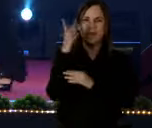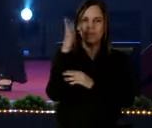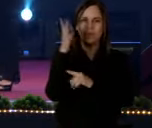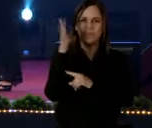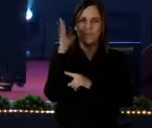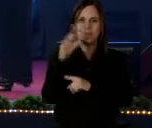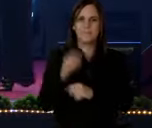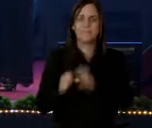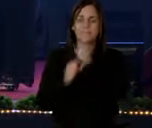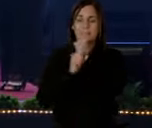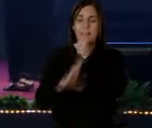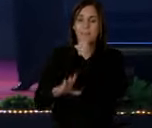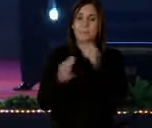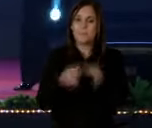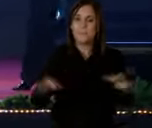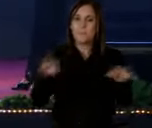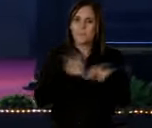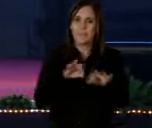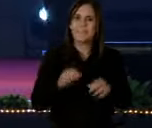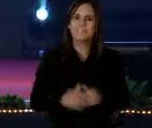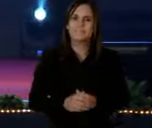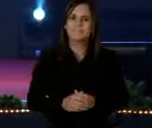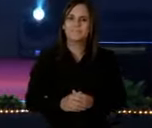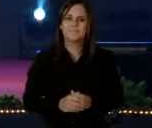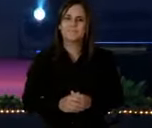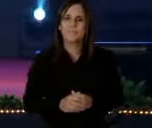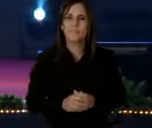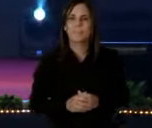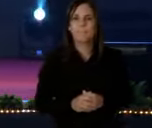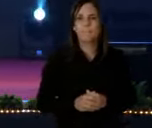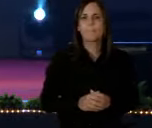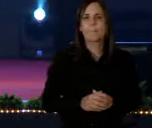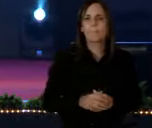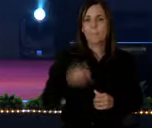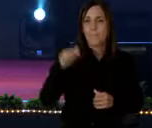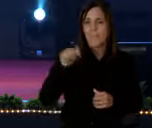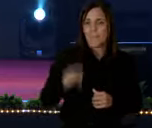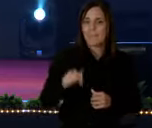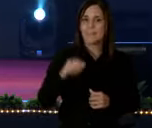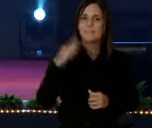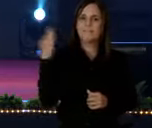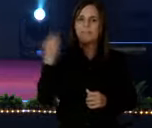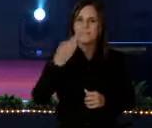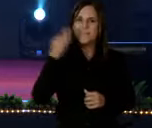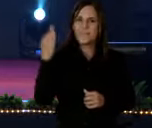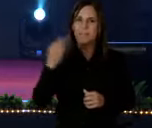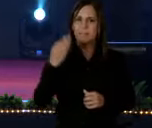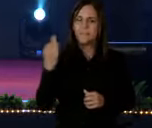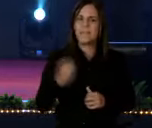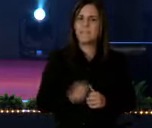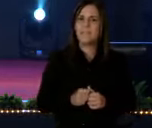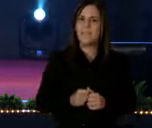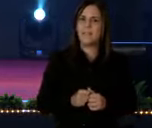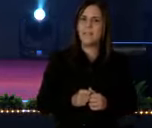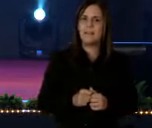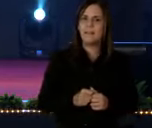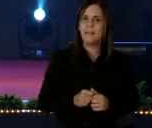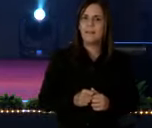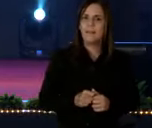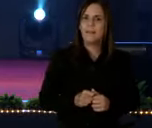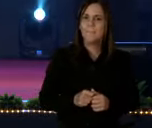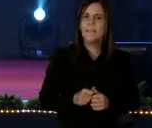Sí. Exacto, como estaba diciendo el apóstol, tenemos este viernes media vigilia, amén, gloria a Dios. Este rapidito para pasar por